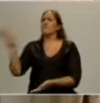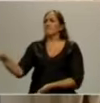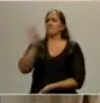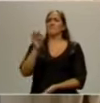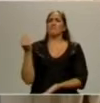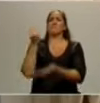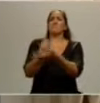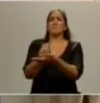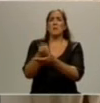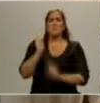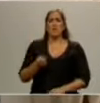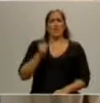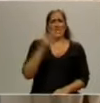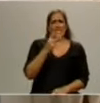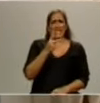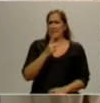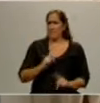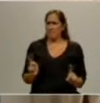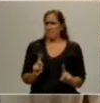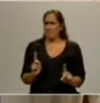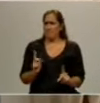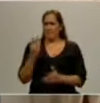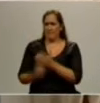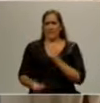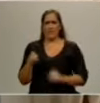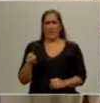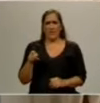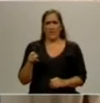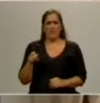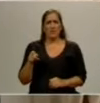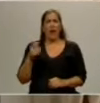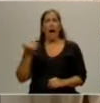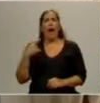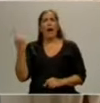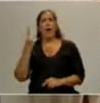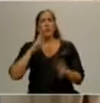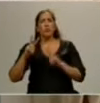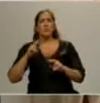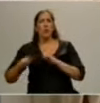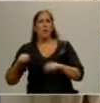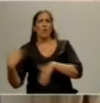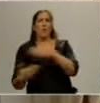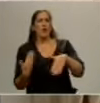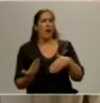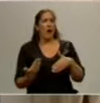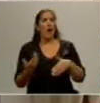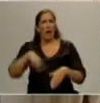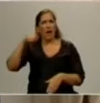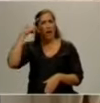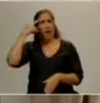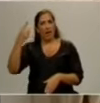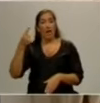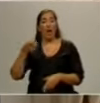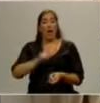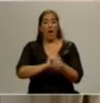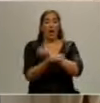una ignorancia supina o una manifiesta mala intención puede creer que precisamente luego de la